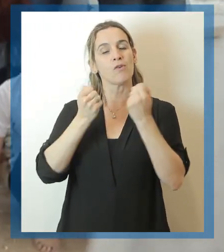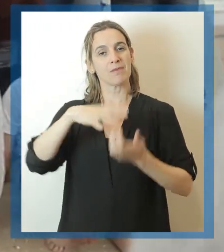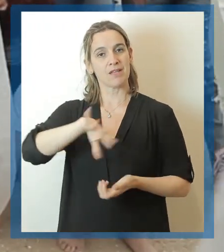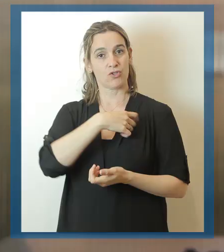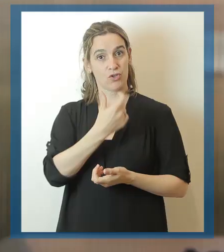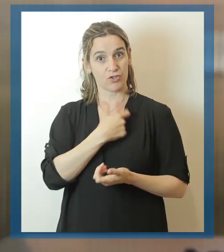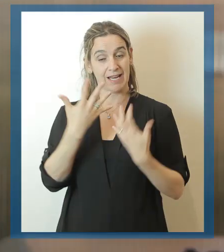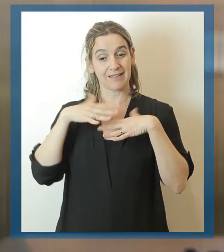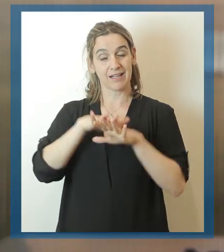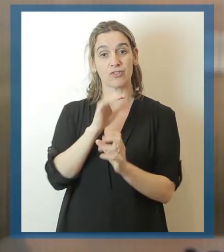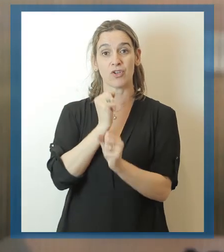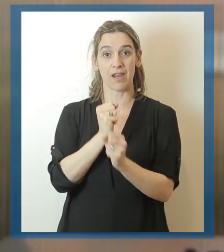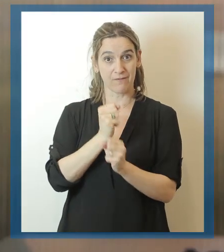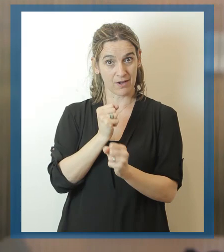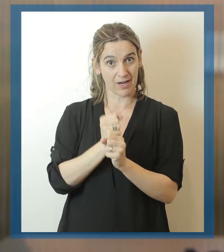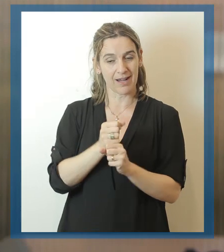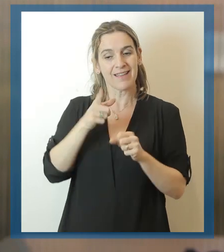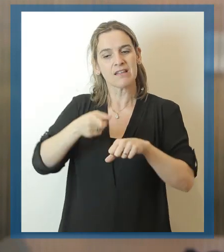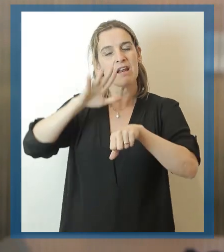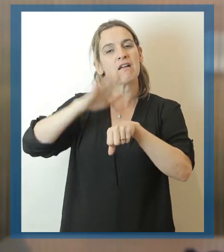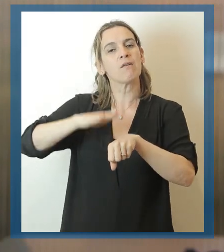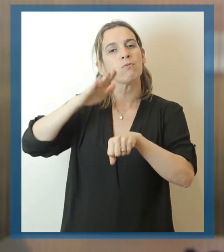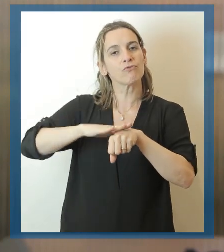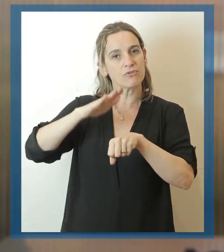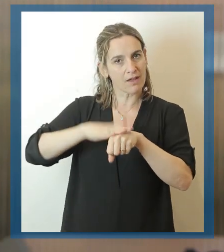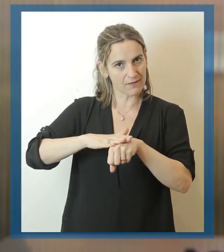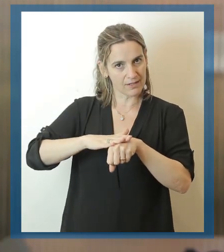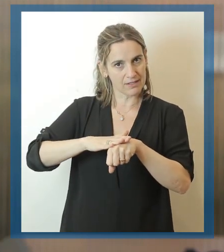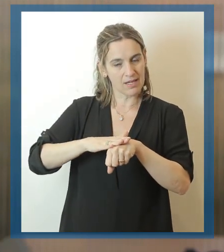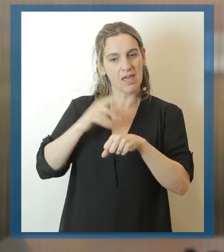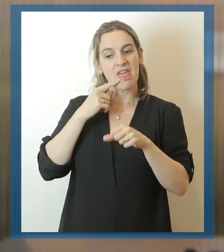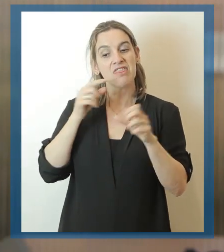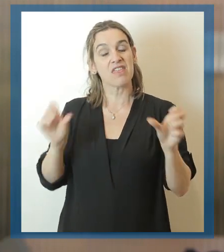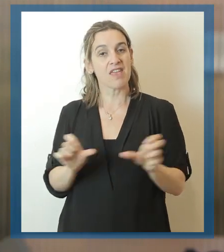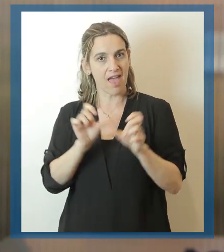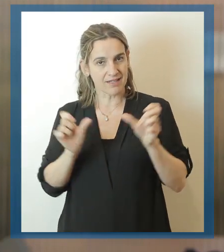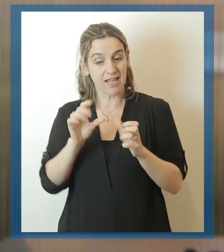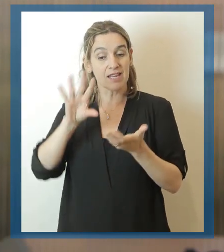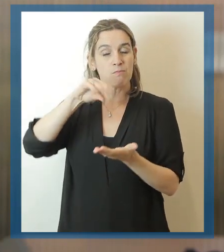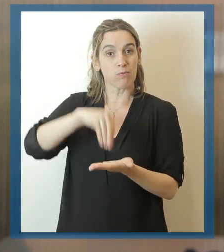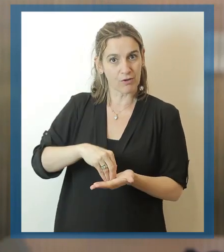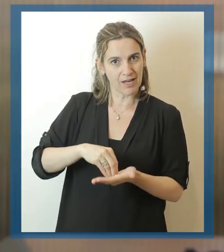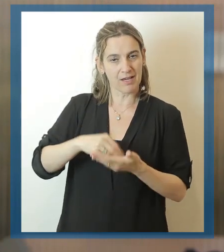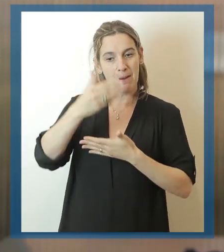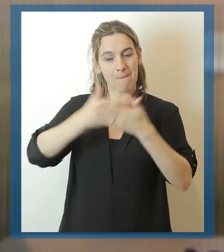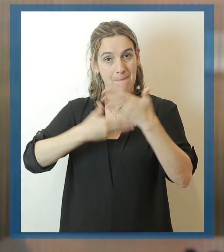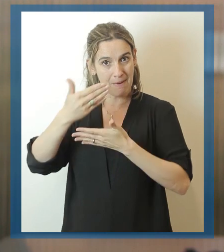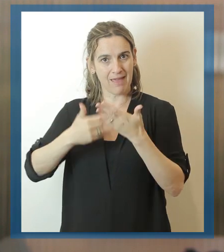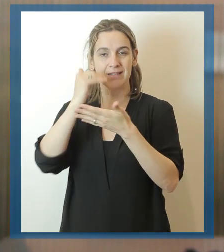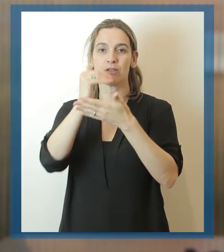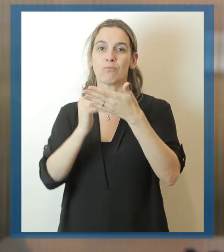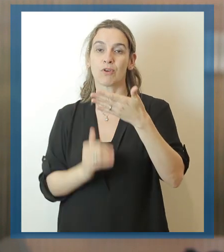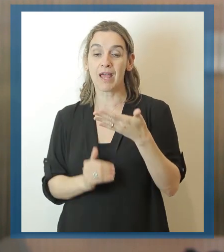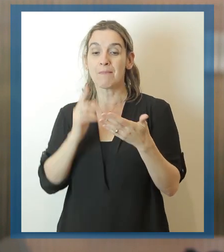¿no? Bueno, la Dirección Nacional de Economía Social e Integración Laboral es la responsable